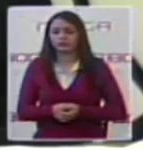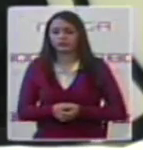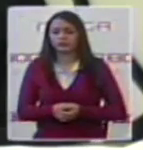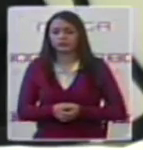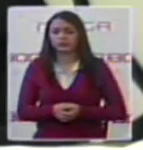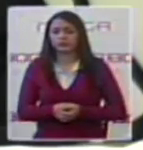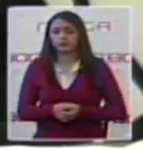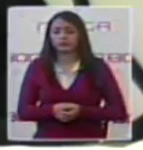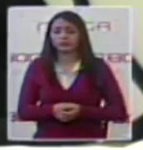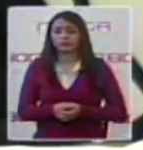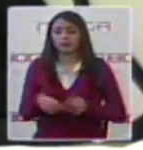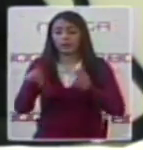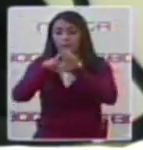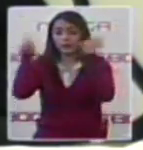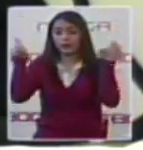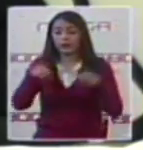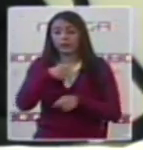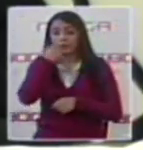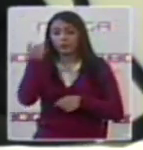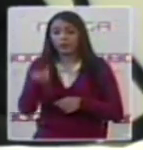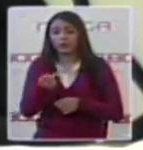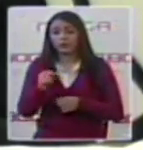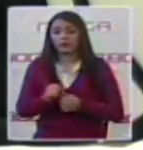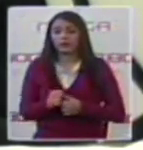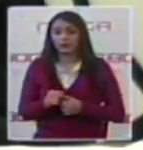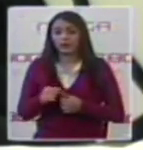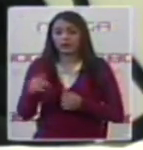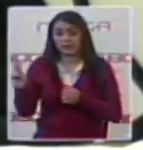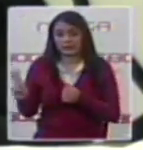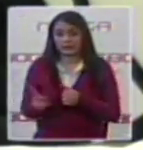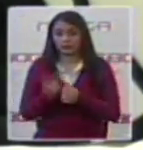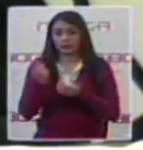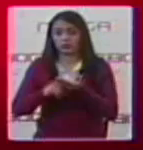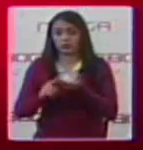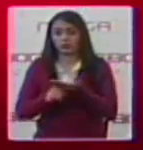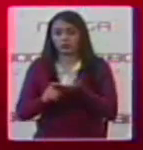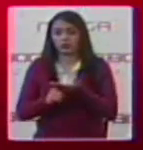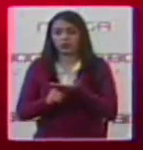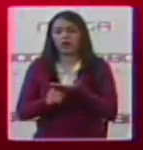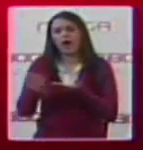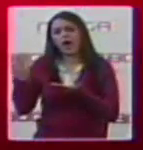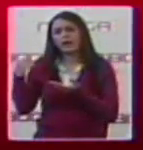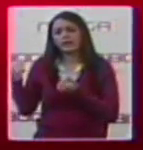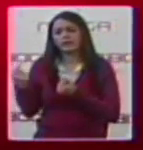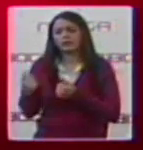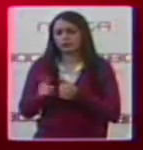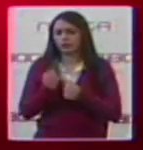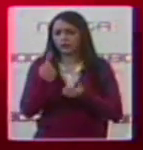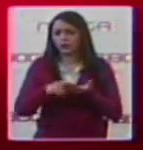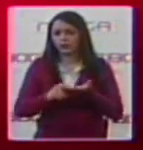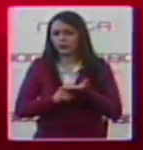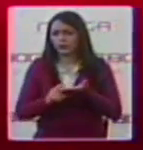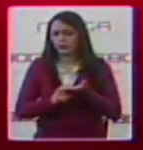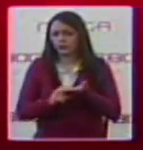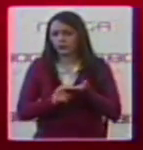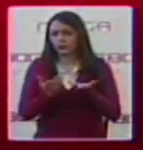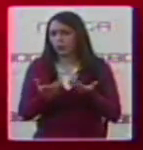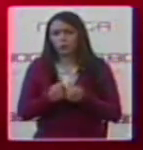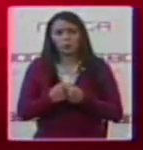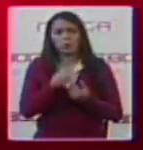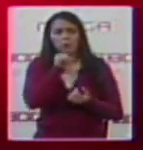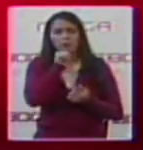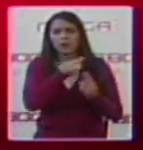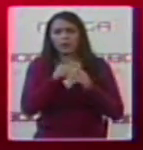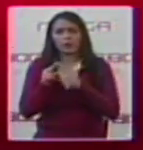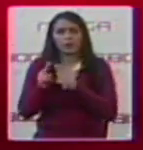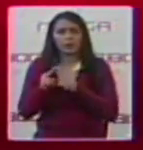nuestra segunda ronda de negocios. La primera la realizamos entre empresas públicas. Ni siquiera se conocían